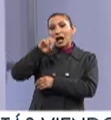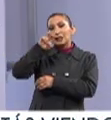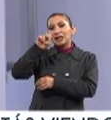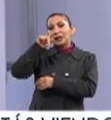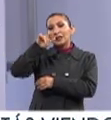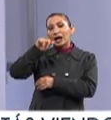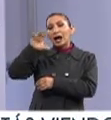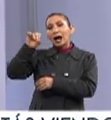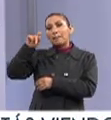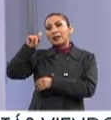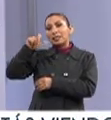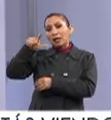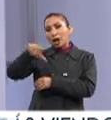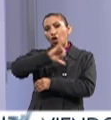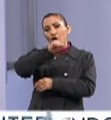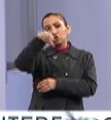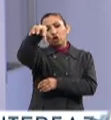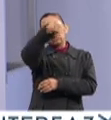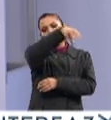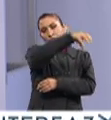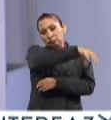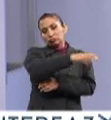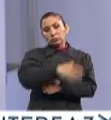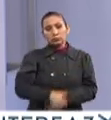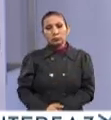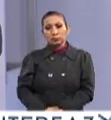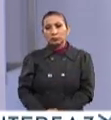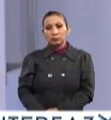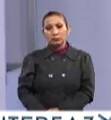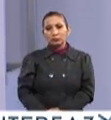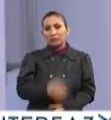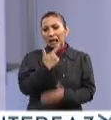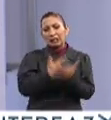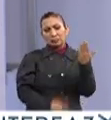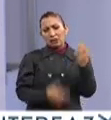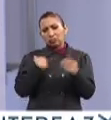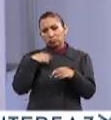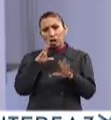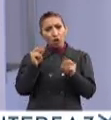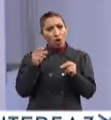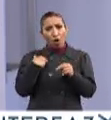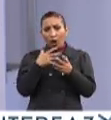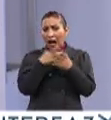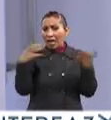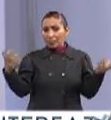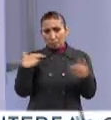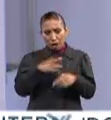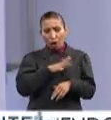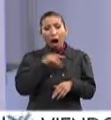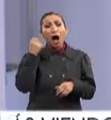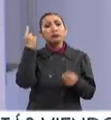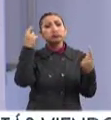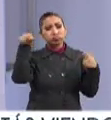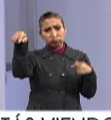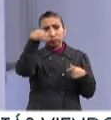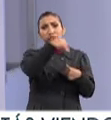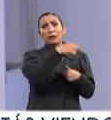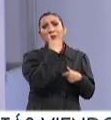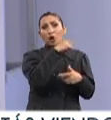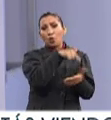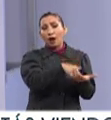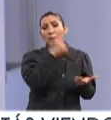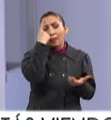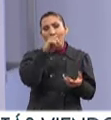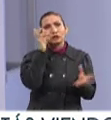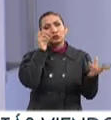Ok. Hay otros, por supuesto, la lista no es tan grande, pero sí hay buenos